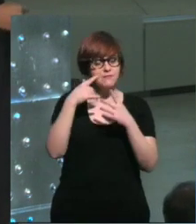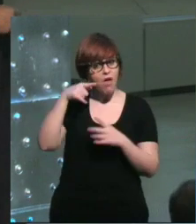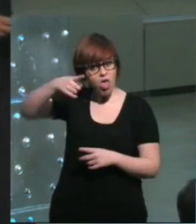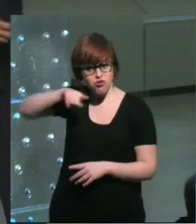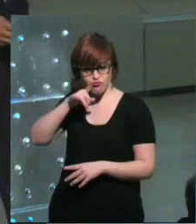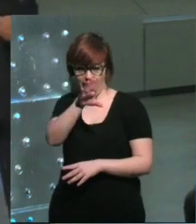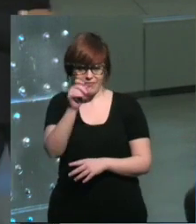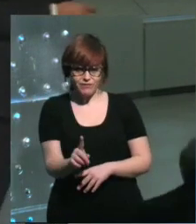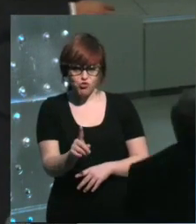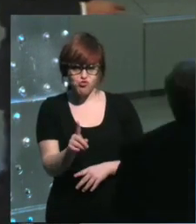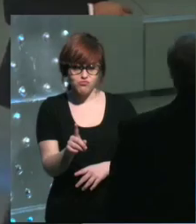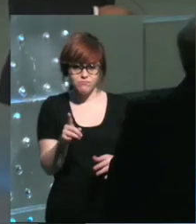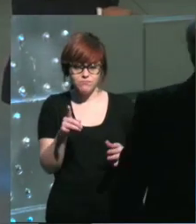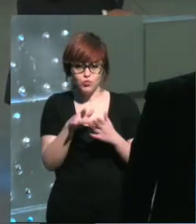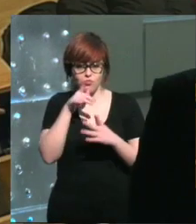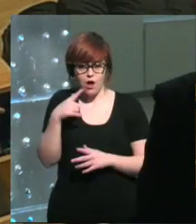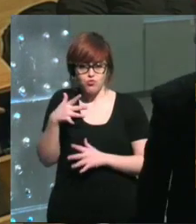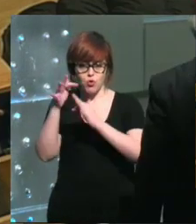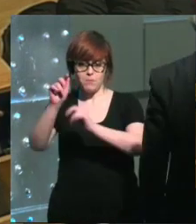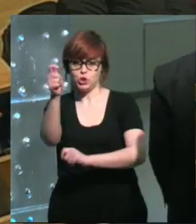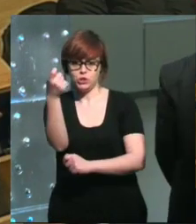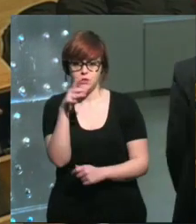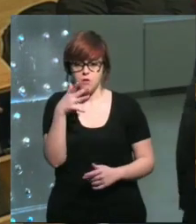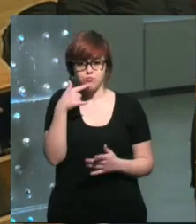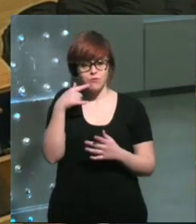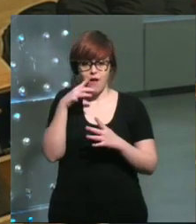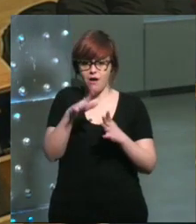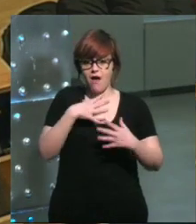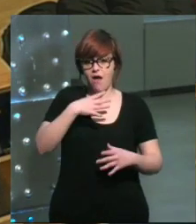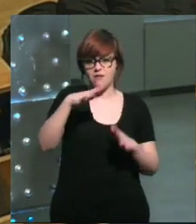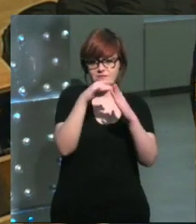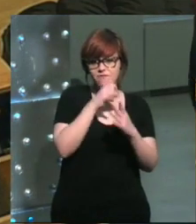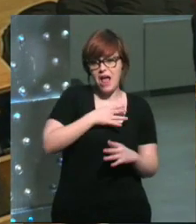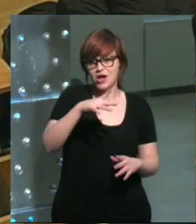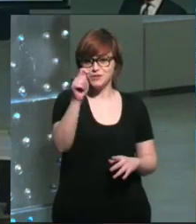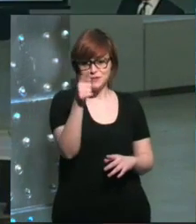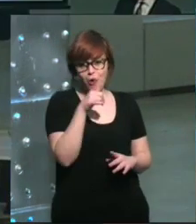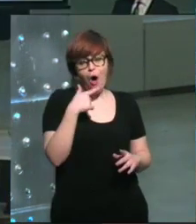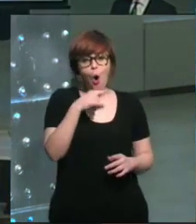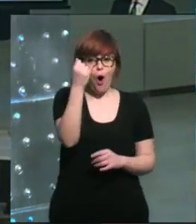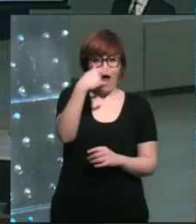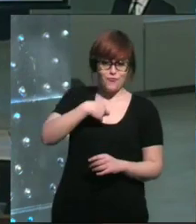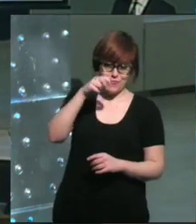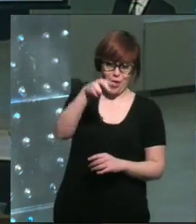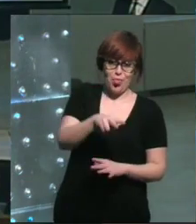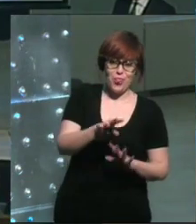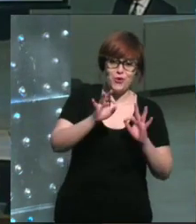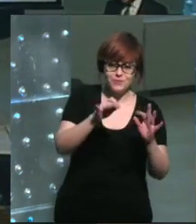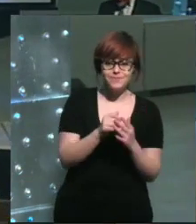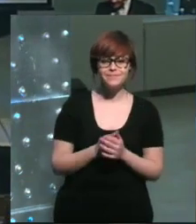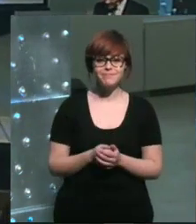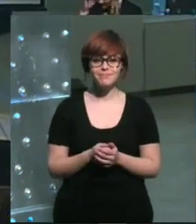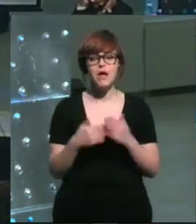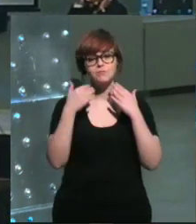Senado, pero no la Casa Blanca, en mi opinión. Y ojalá tenga razón. Yo. Bueno, muchas gracias,